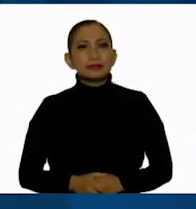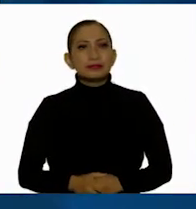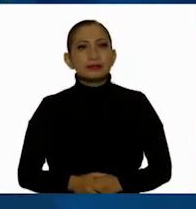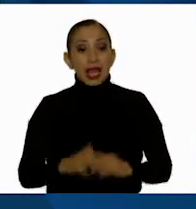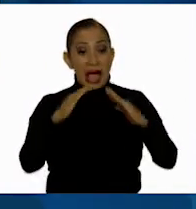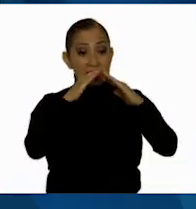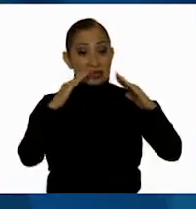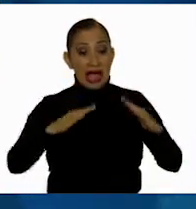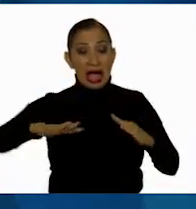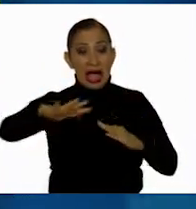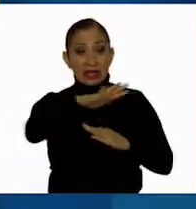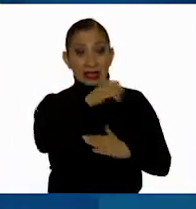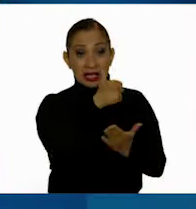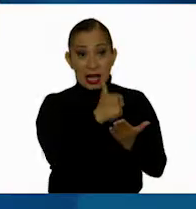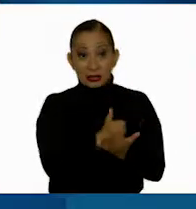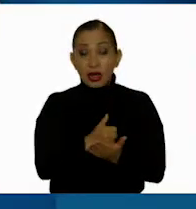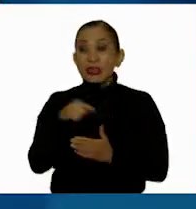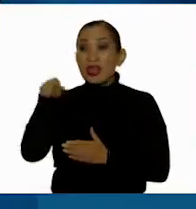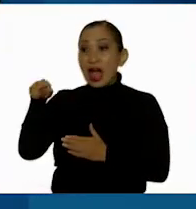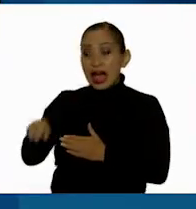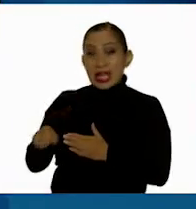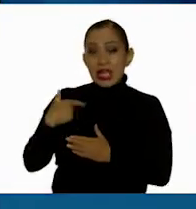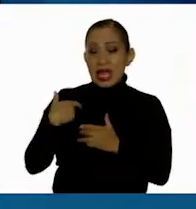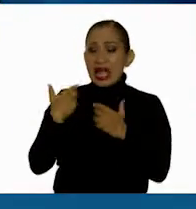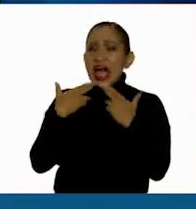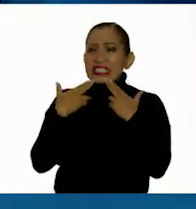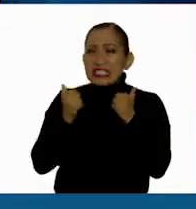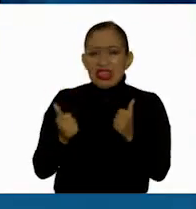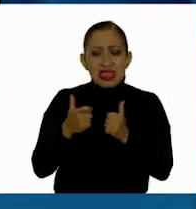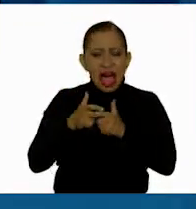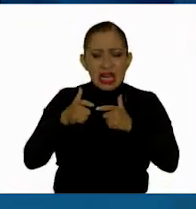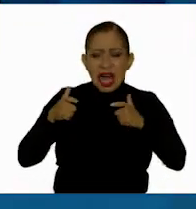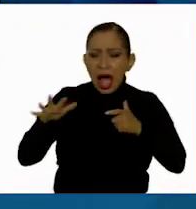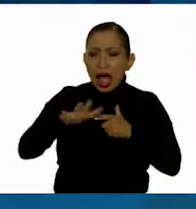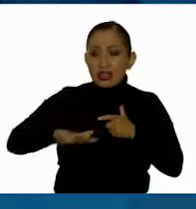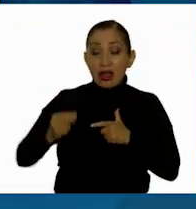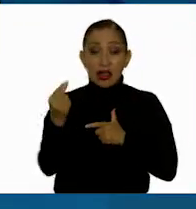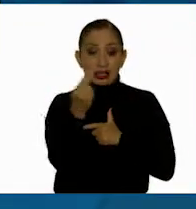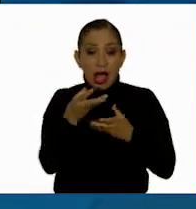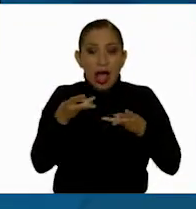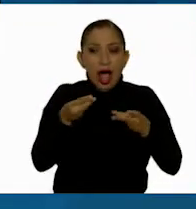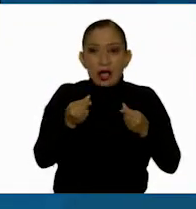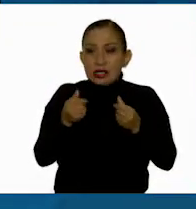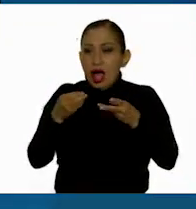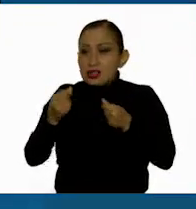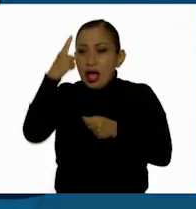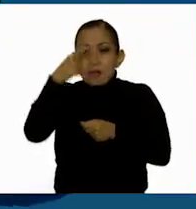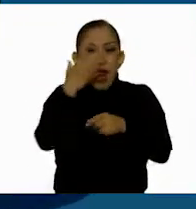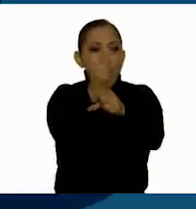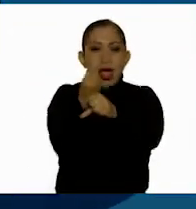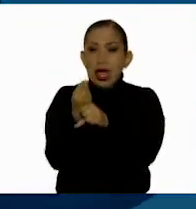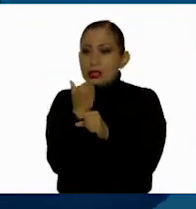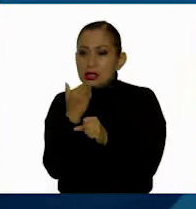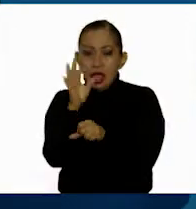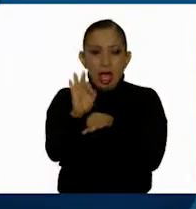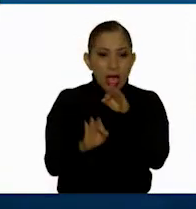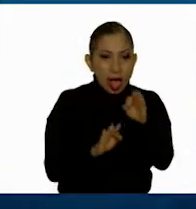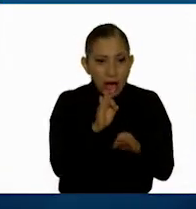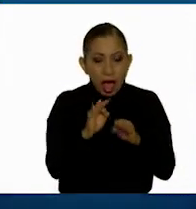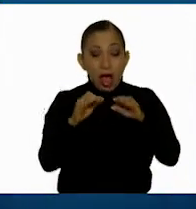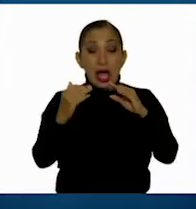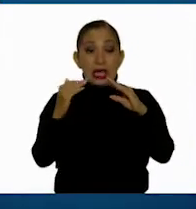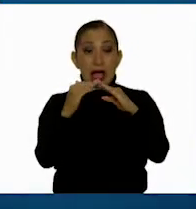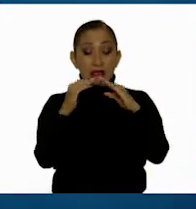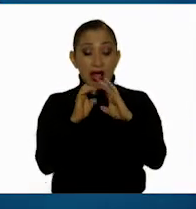casonas de los centros urbanos y los cascos de las ricas haciendas requieren de un elevado gasto para su manutención. Amueblar las